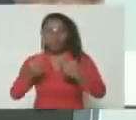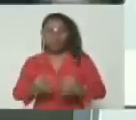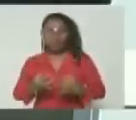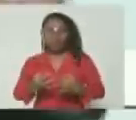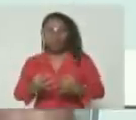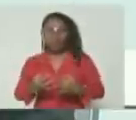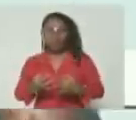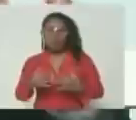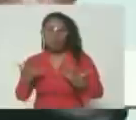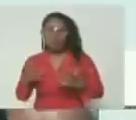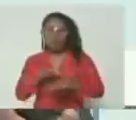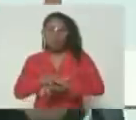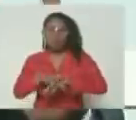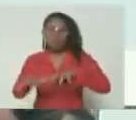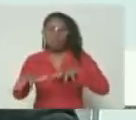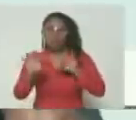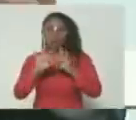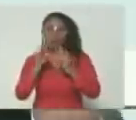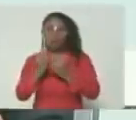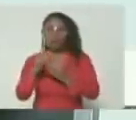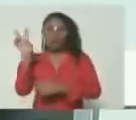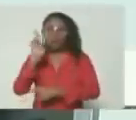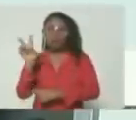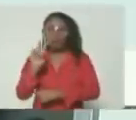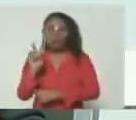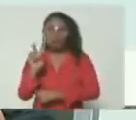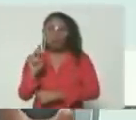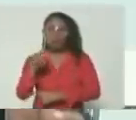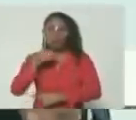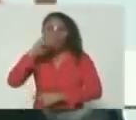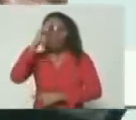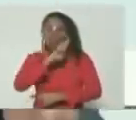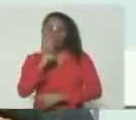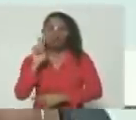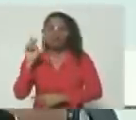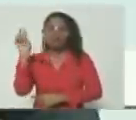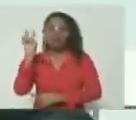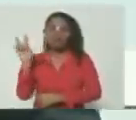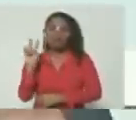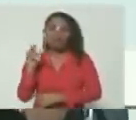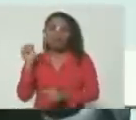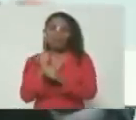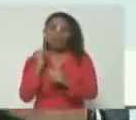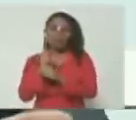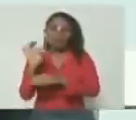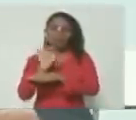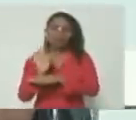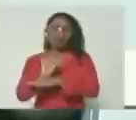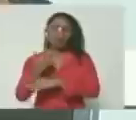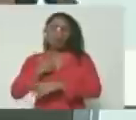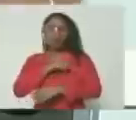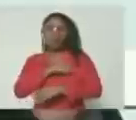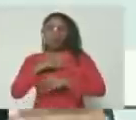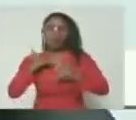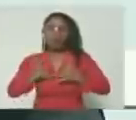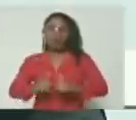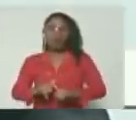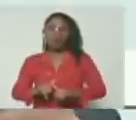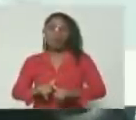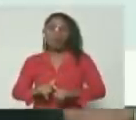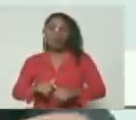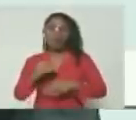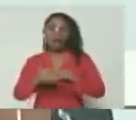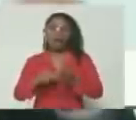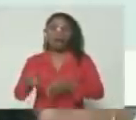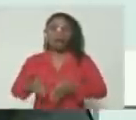presidente, que la mayoría de las familias venezolanas, de los padres venezolanos, trabajamos en función de que nuestros hijos tomen el